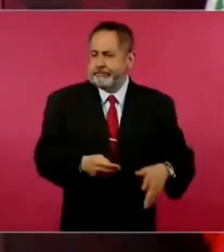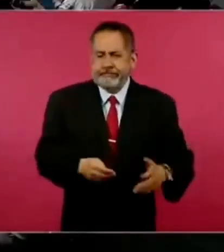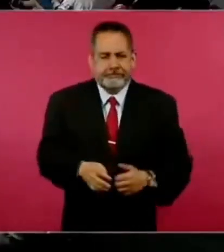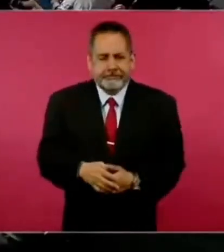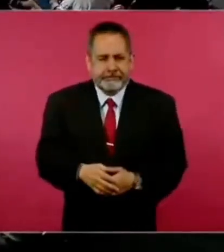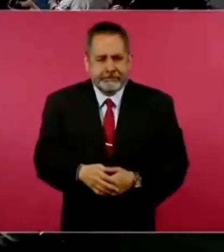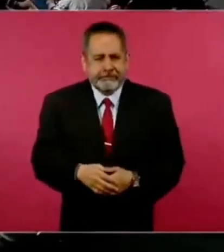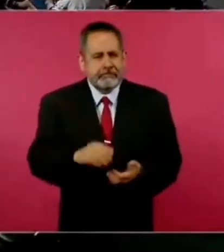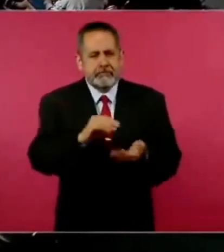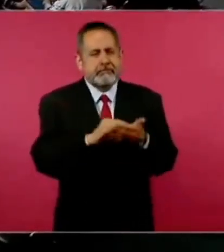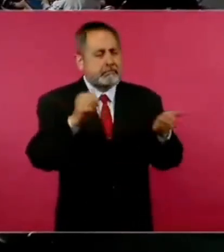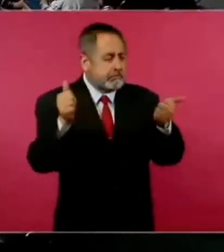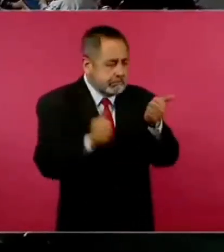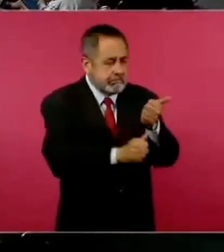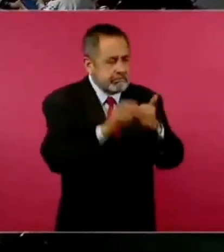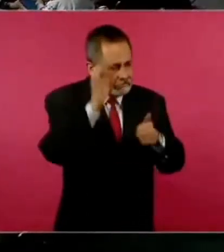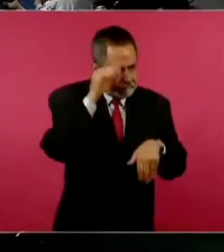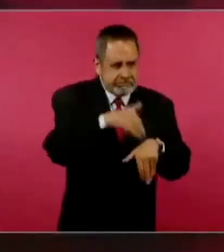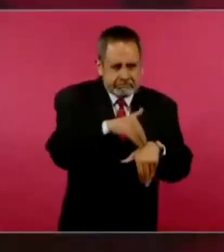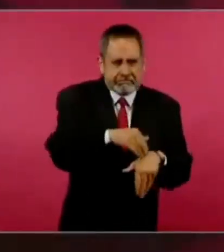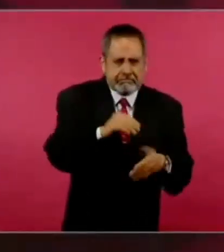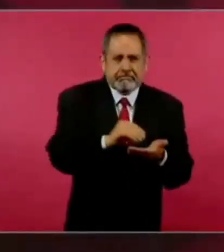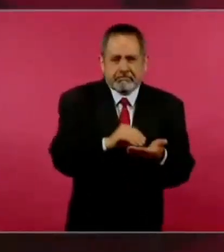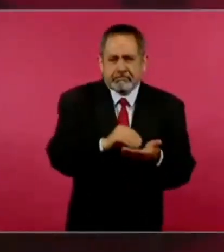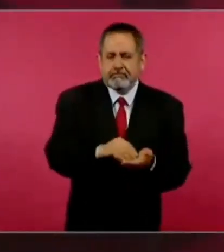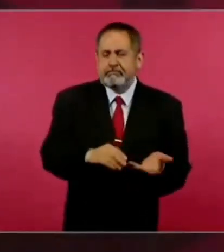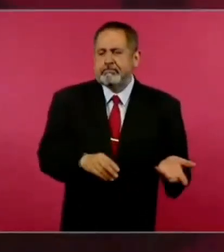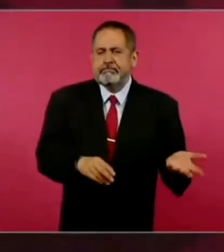a seguir sirviendo